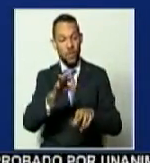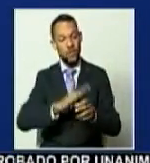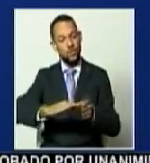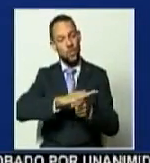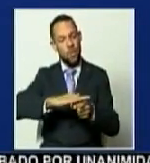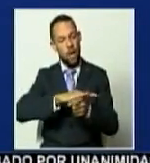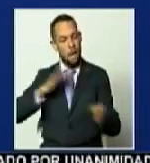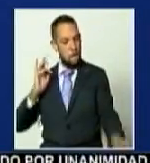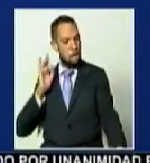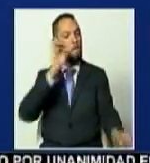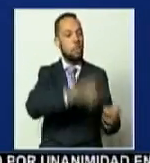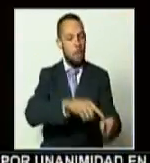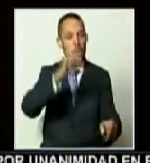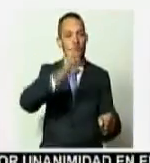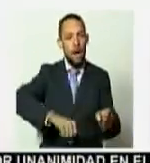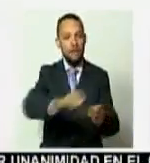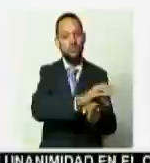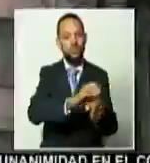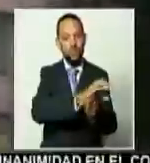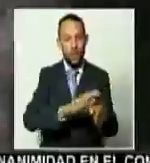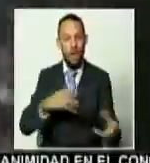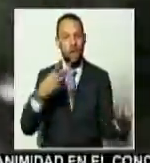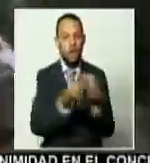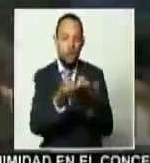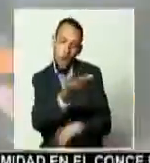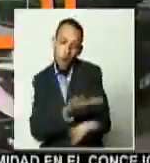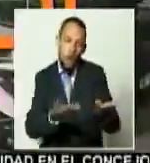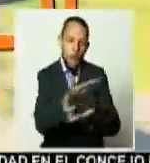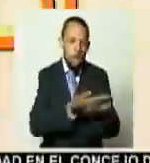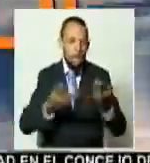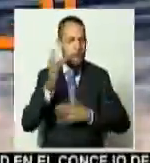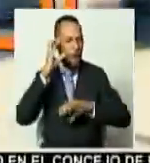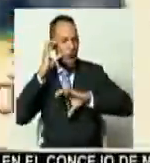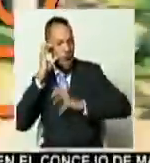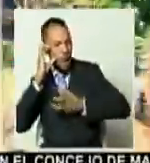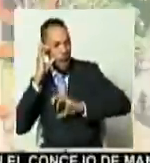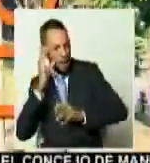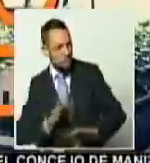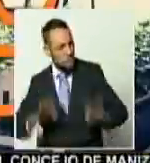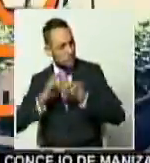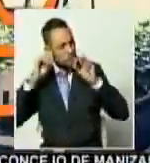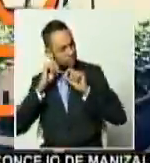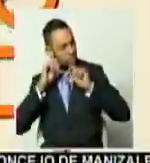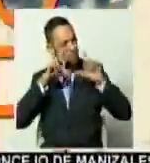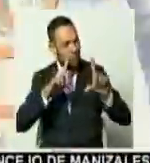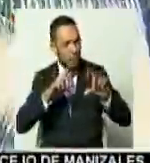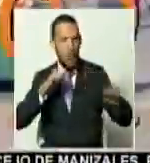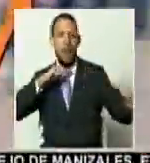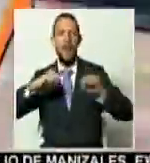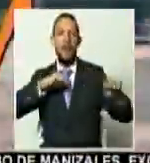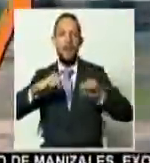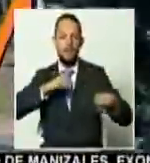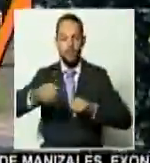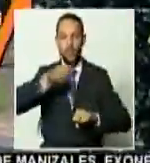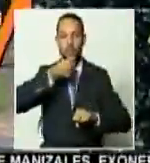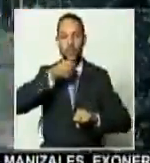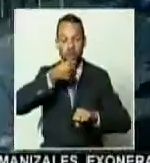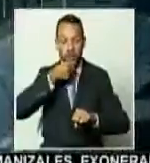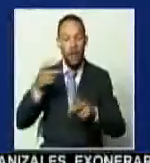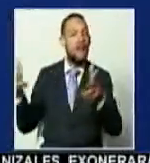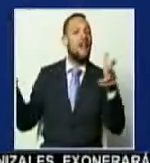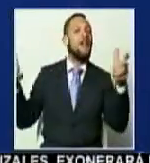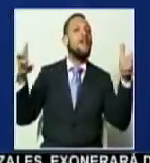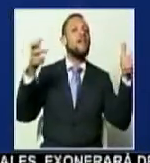como la sede en esta oportunidad, en este caso, como un reconocimiento a la audiencia que en Manizales tiene la